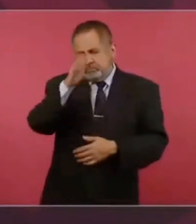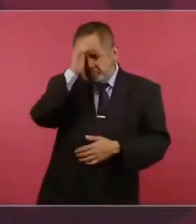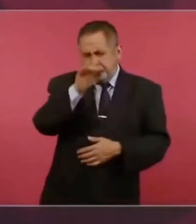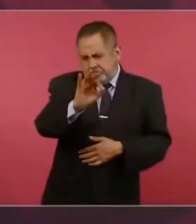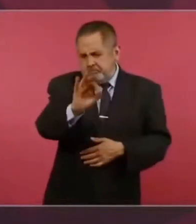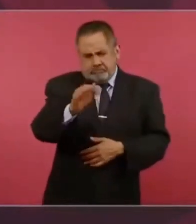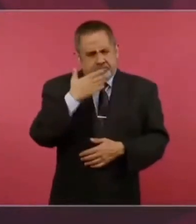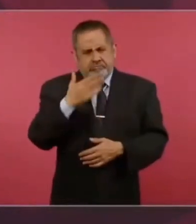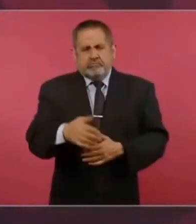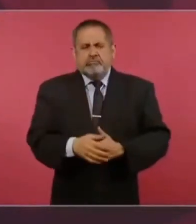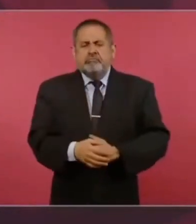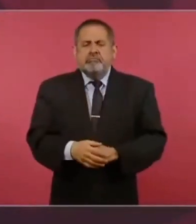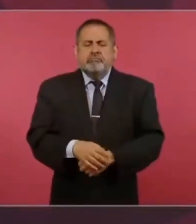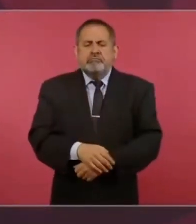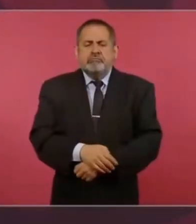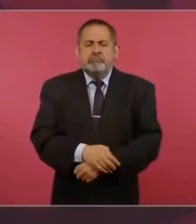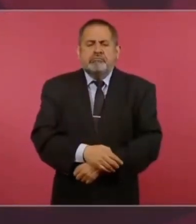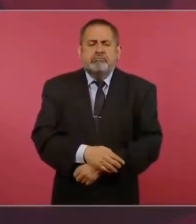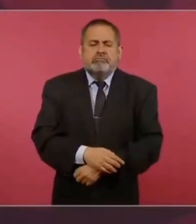que